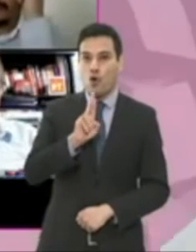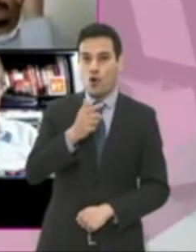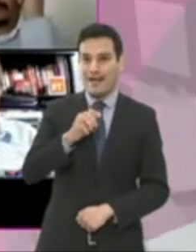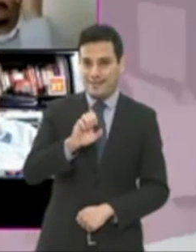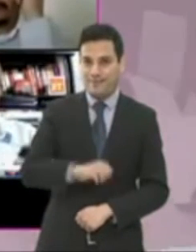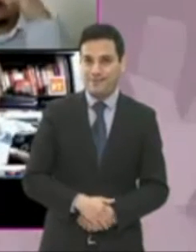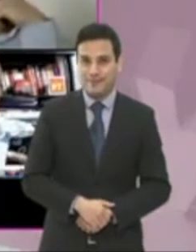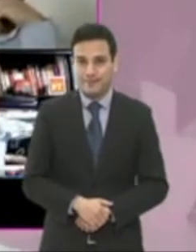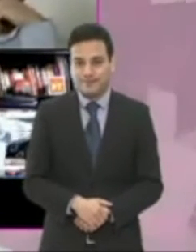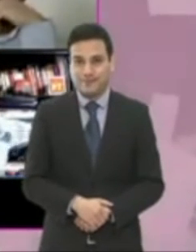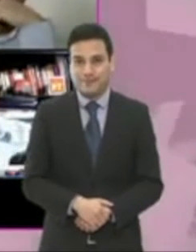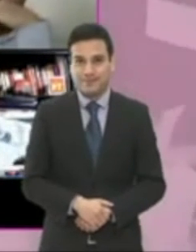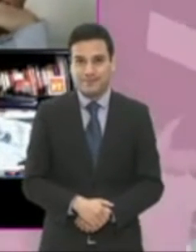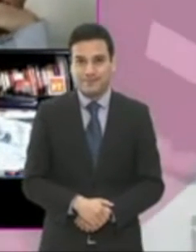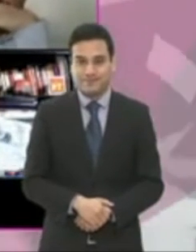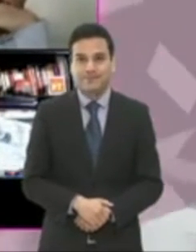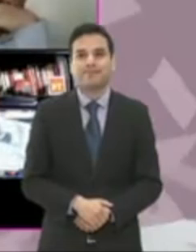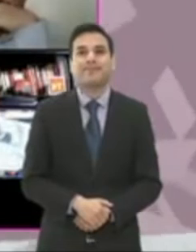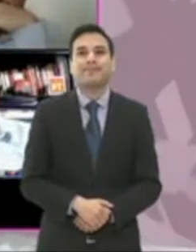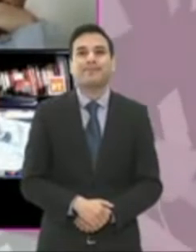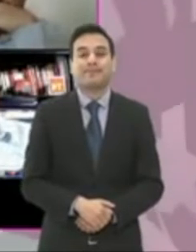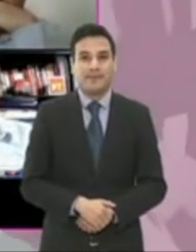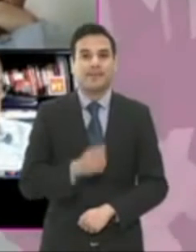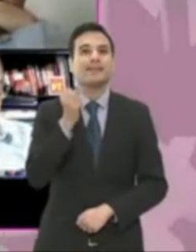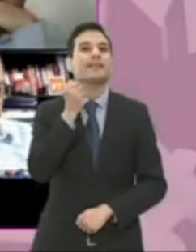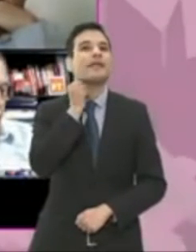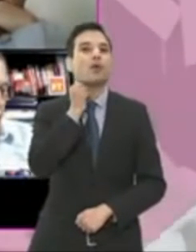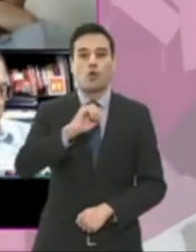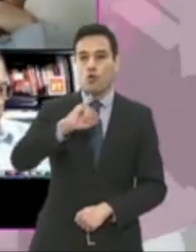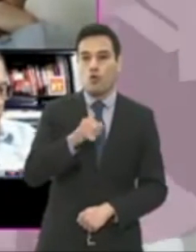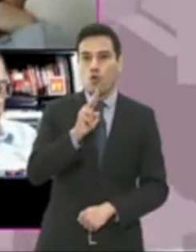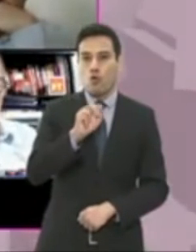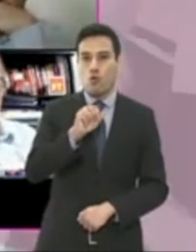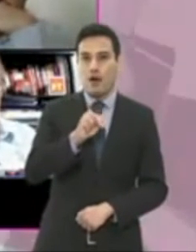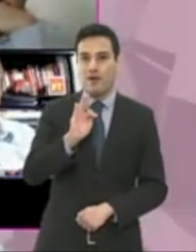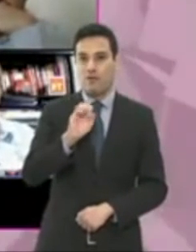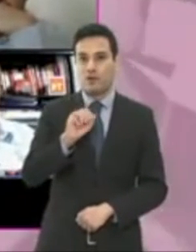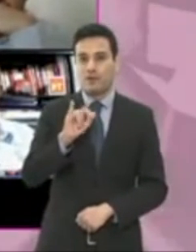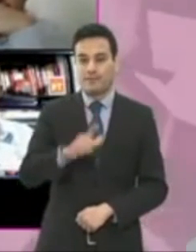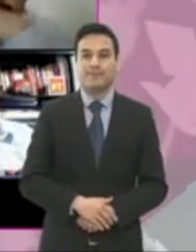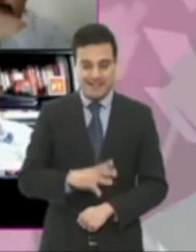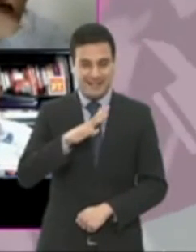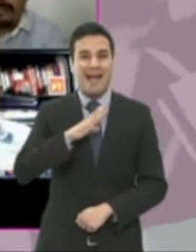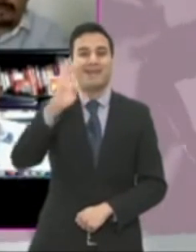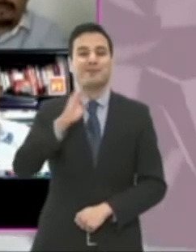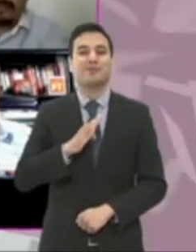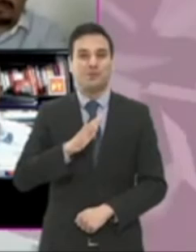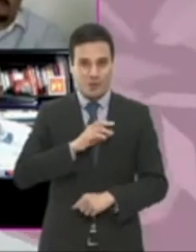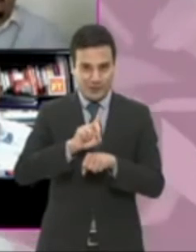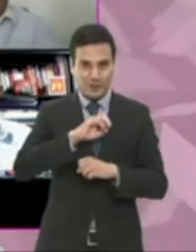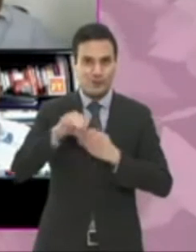derecho se trata de una acción concertada y consentida por persona servidores públicas para difundir de forma expresa y